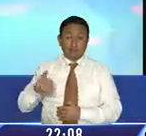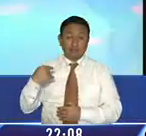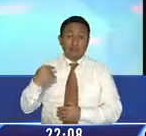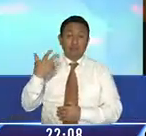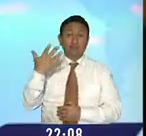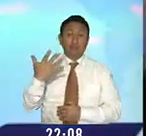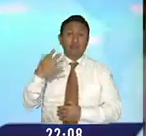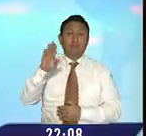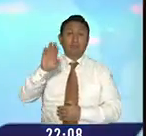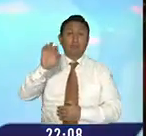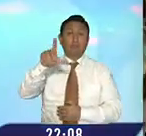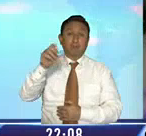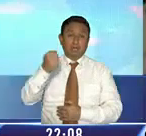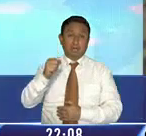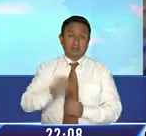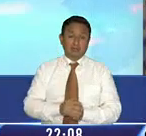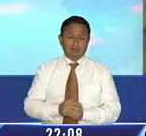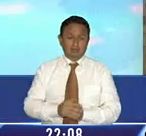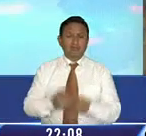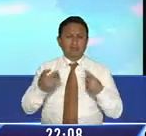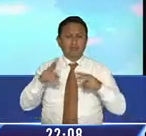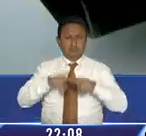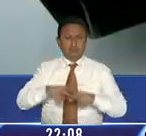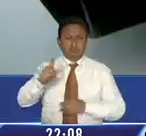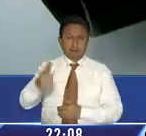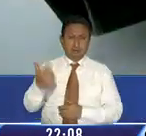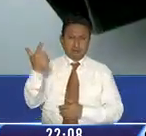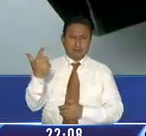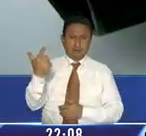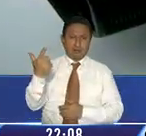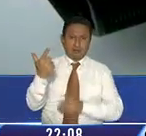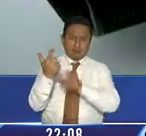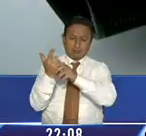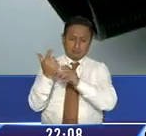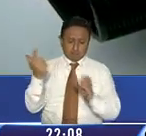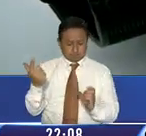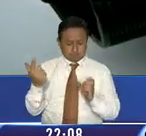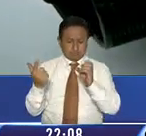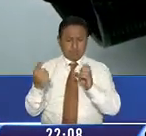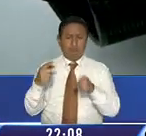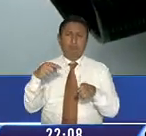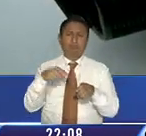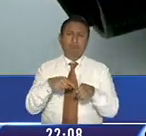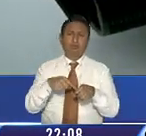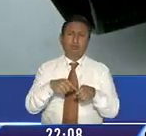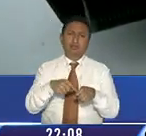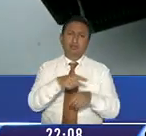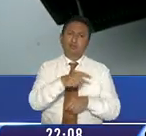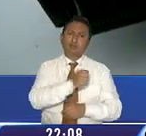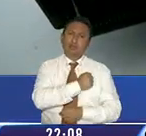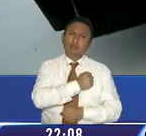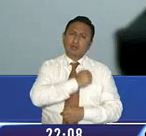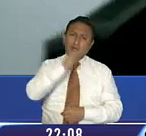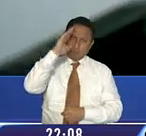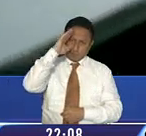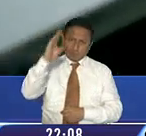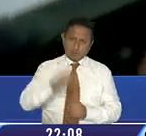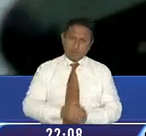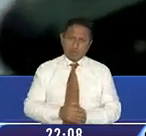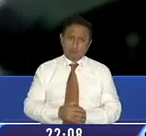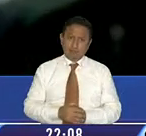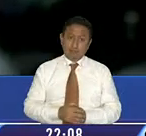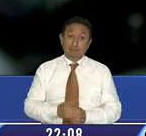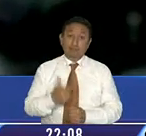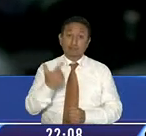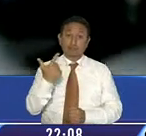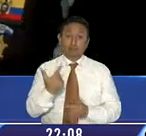municiones. Lo preocupante del caso, al revisar el arma de fuego que tenía uno de los delincuentes, se percataron que era de dotación policial. Al momento, la